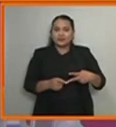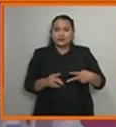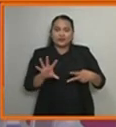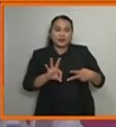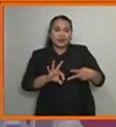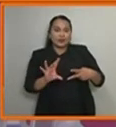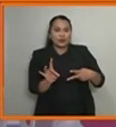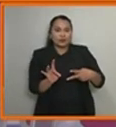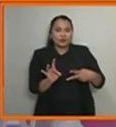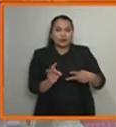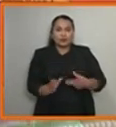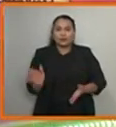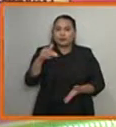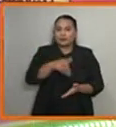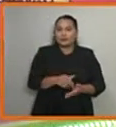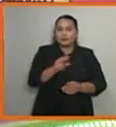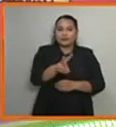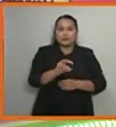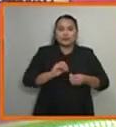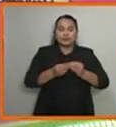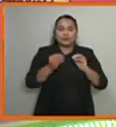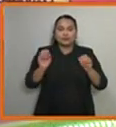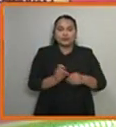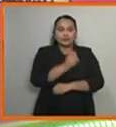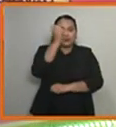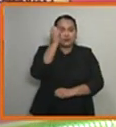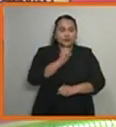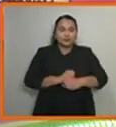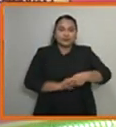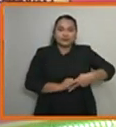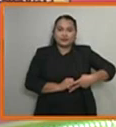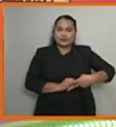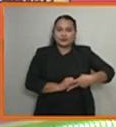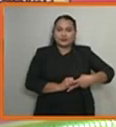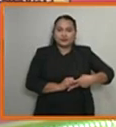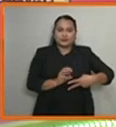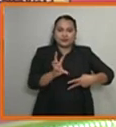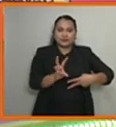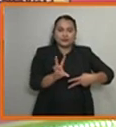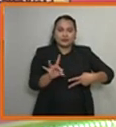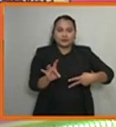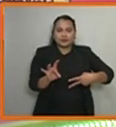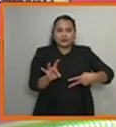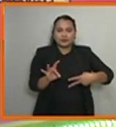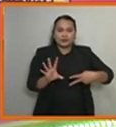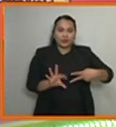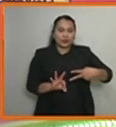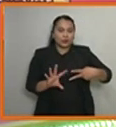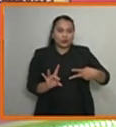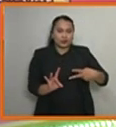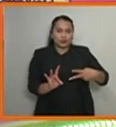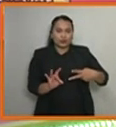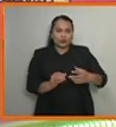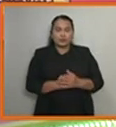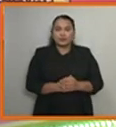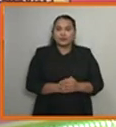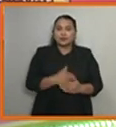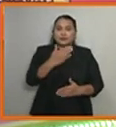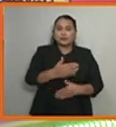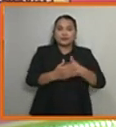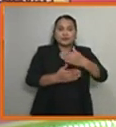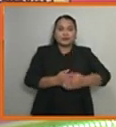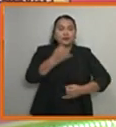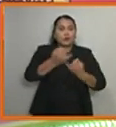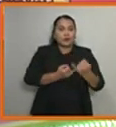el 98. Con gusto repito, los dos números favorecidos son 68 y 98. Continuamos con nuestro